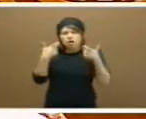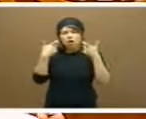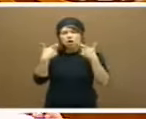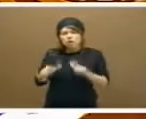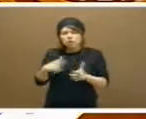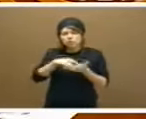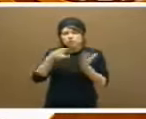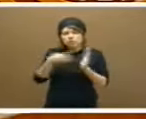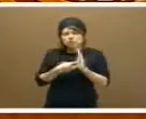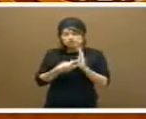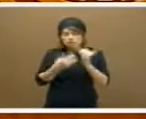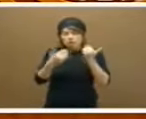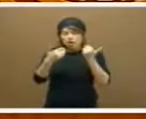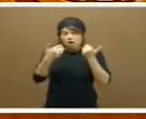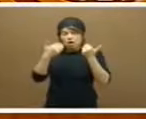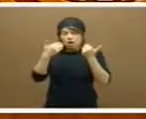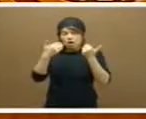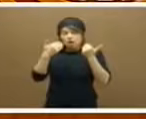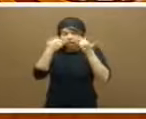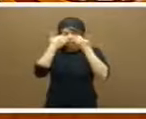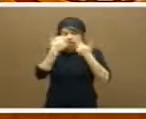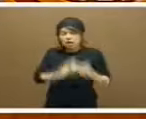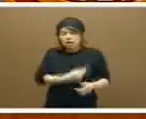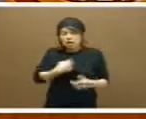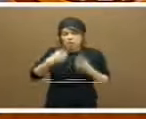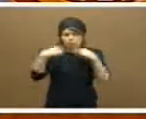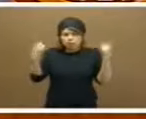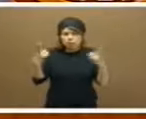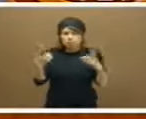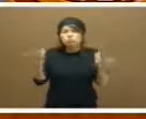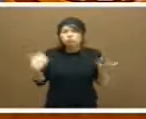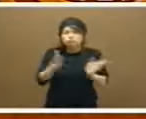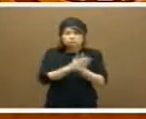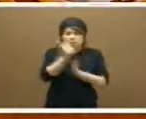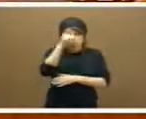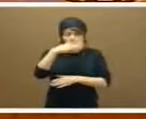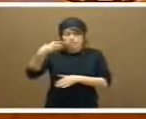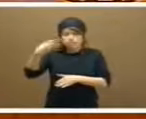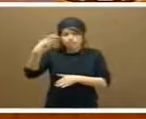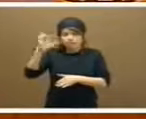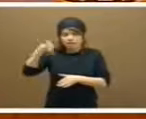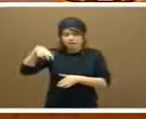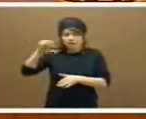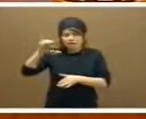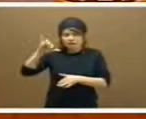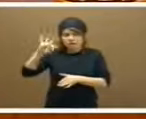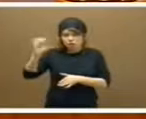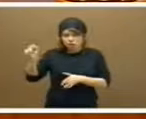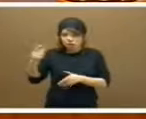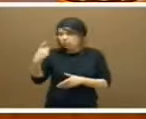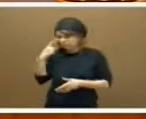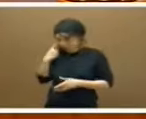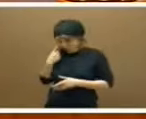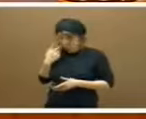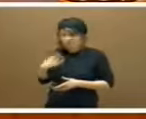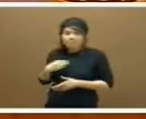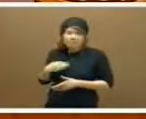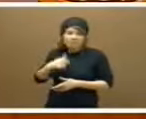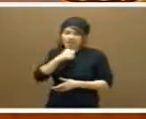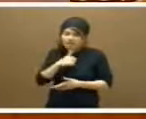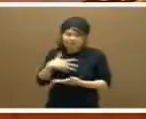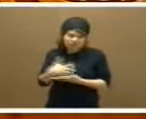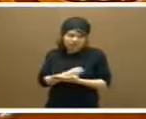del Sistema Sanitario Público de Extremadura. El compañero Benito, como ve, el papel lo aguanta todo. En el